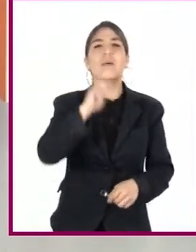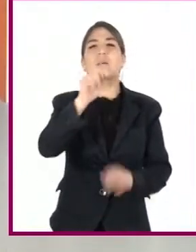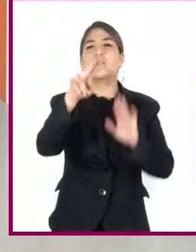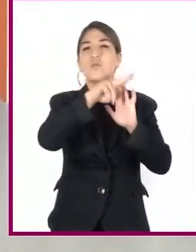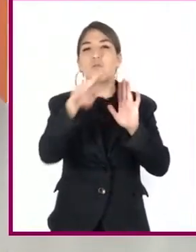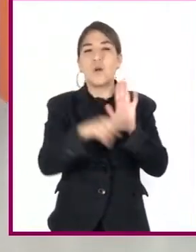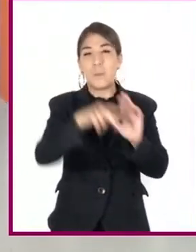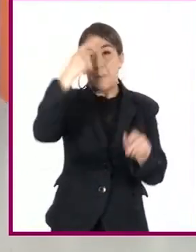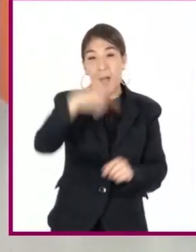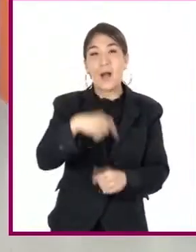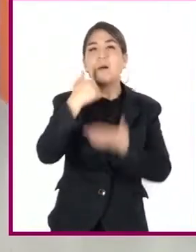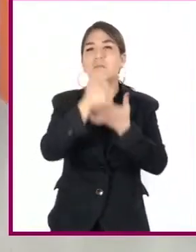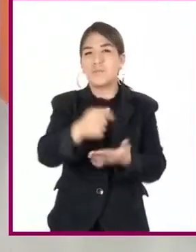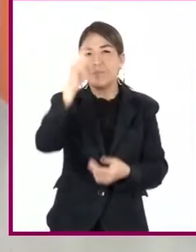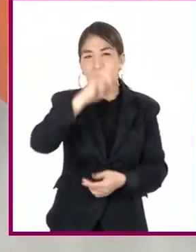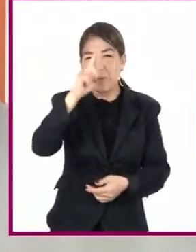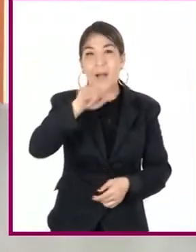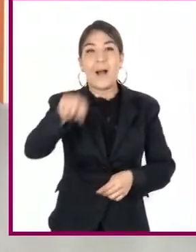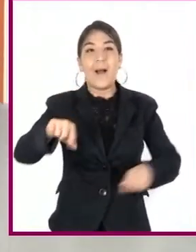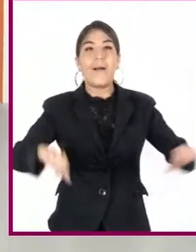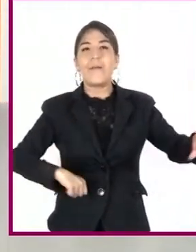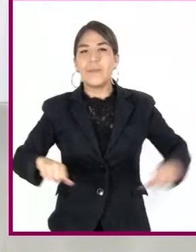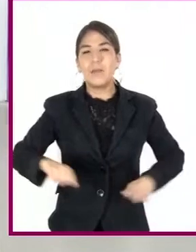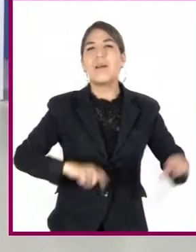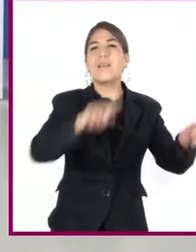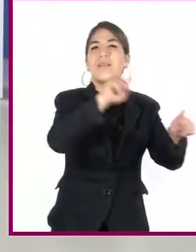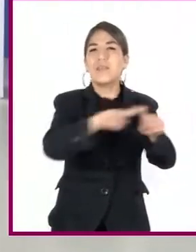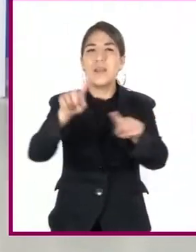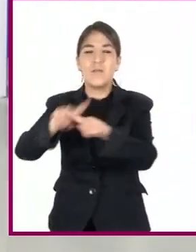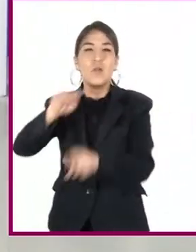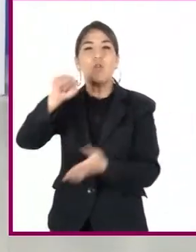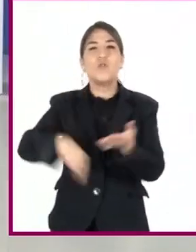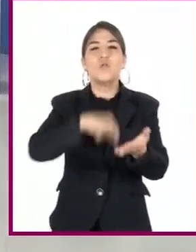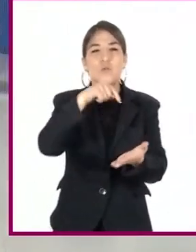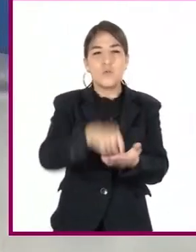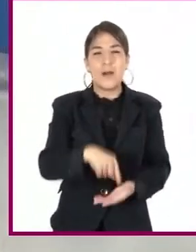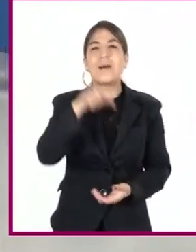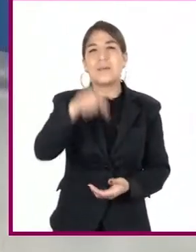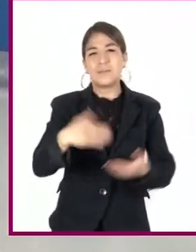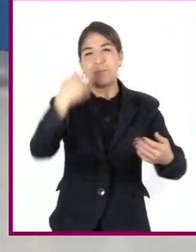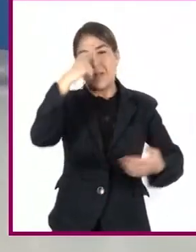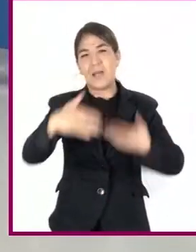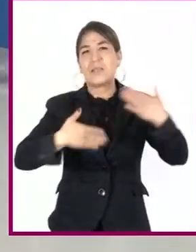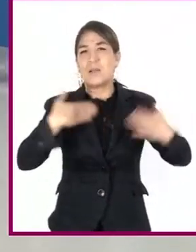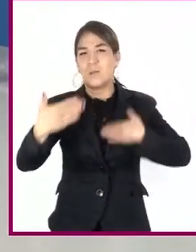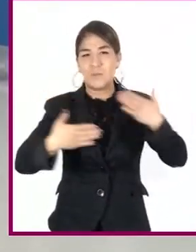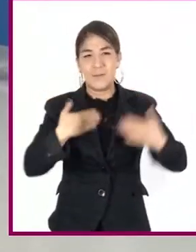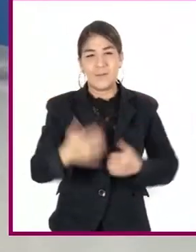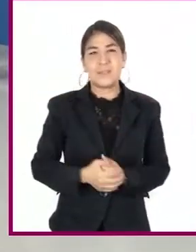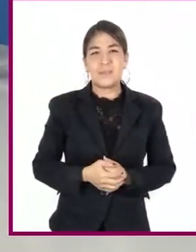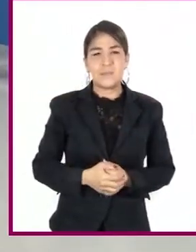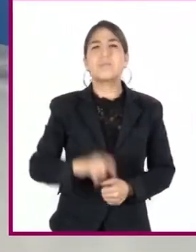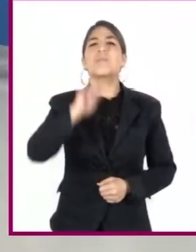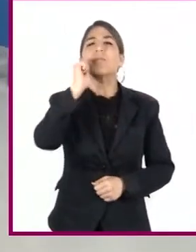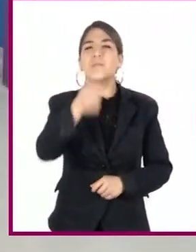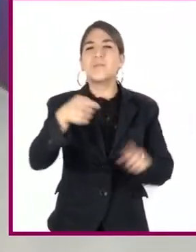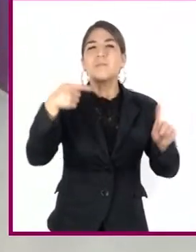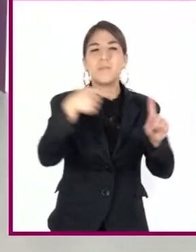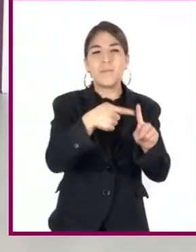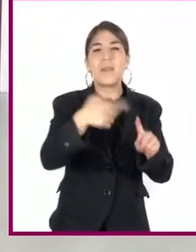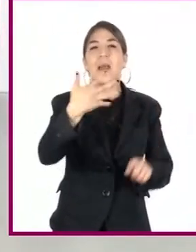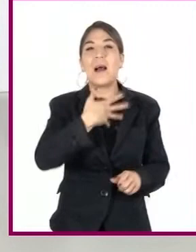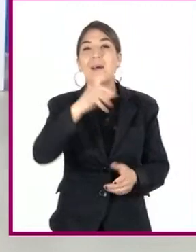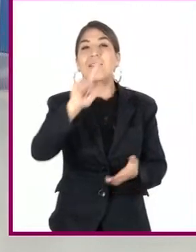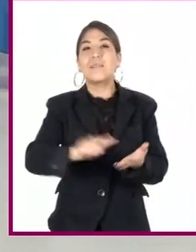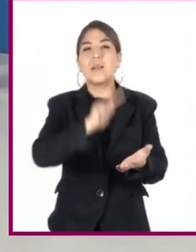y orientar nuestras acciones en los distintos ámbitos de convivencia. Nos queda claro que existe